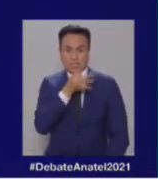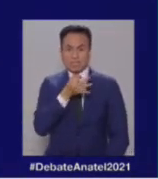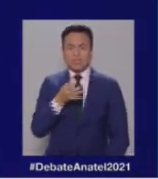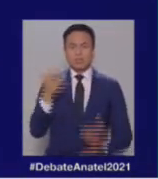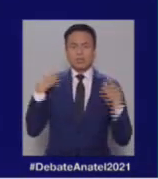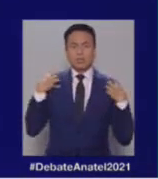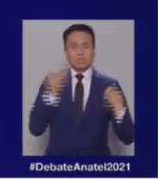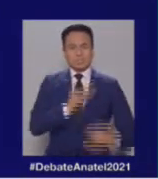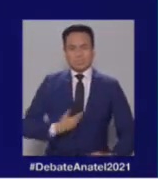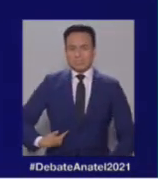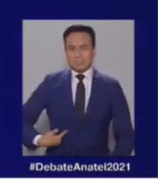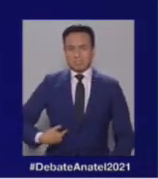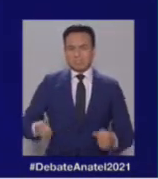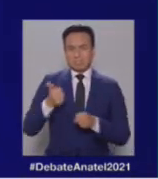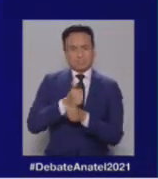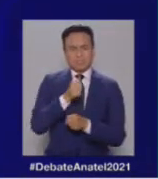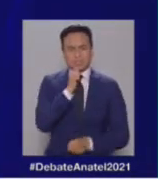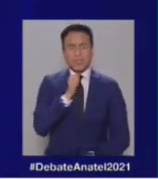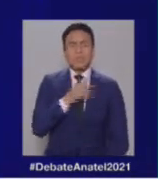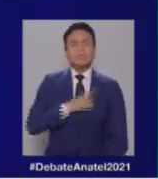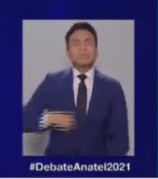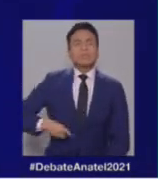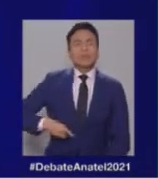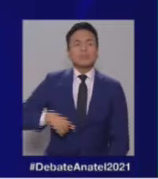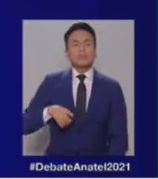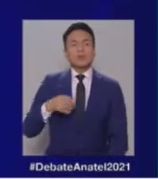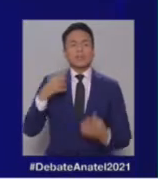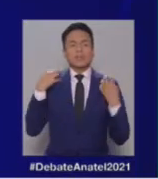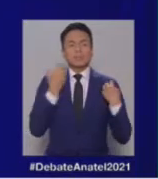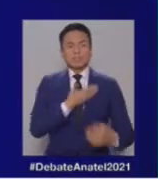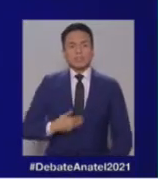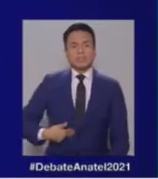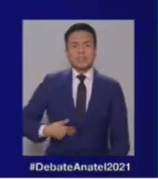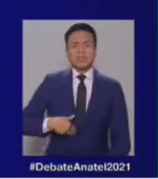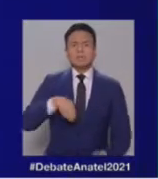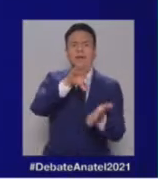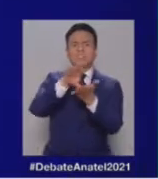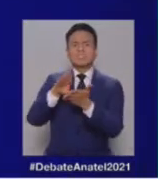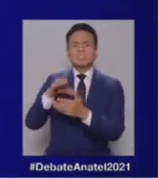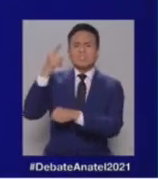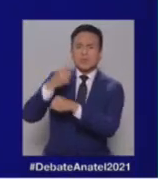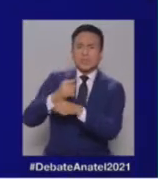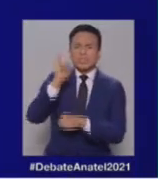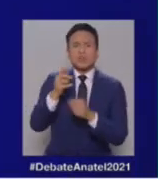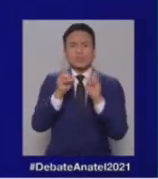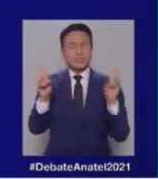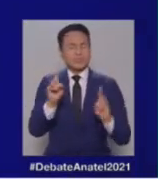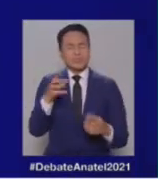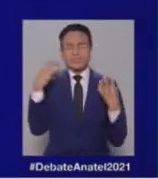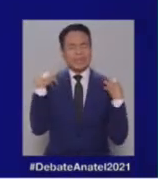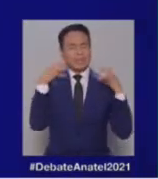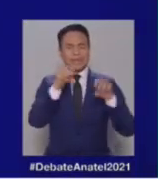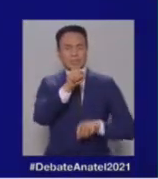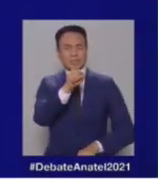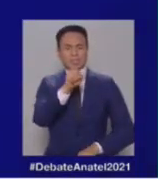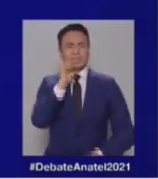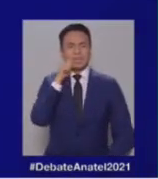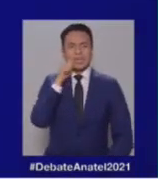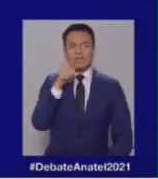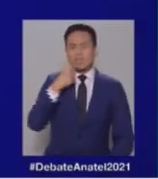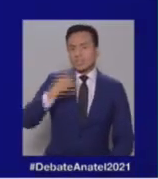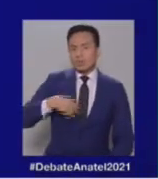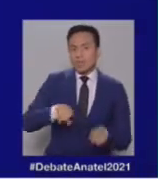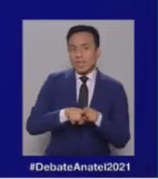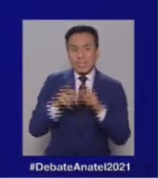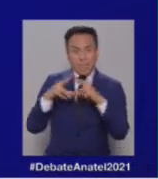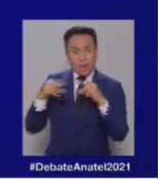que había sido víctima de Boric. Hay una mujer que dice que usted la acosó y que ella fue víctima de hechos violentos. ¿Es eso verdad? Consultó Macarena Pizarro